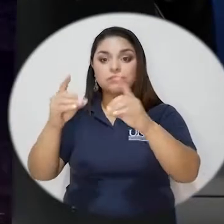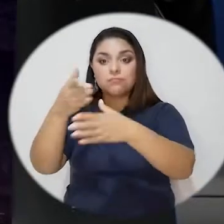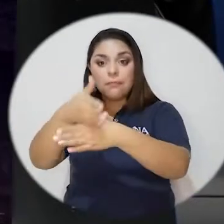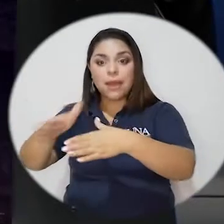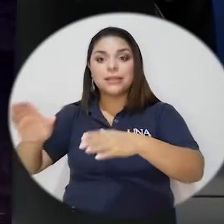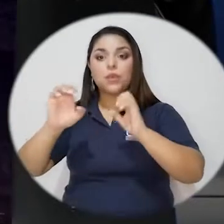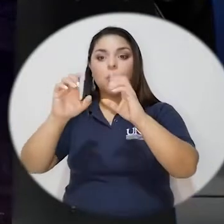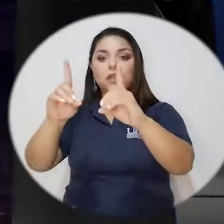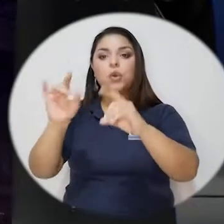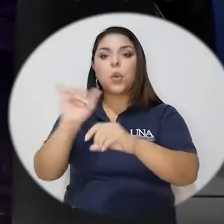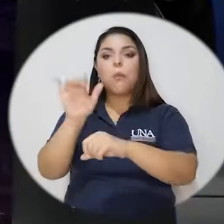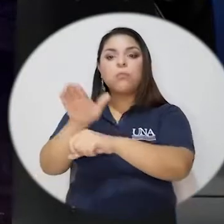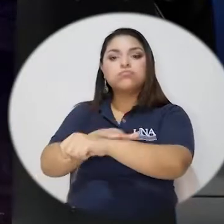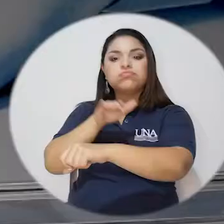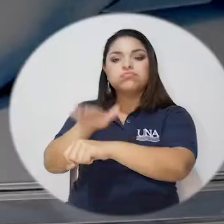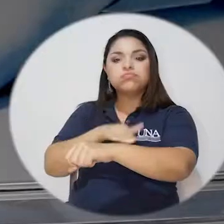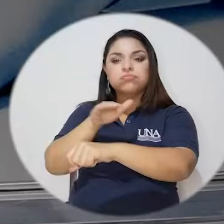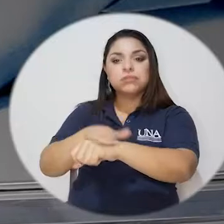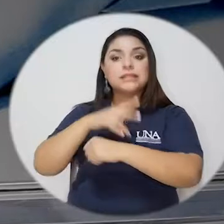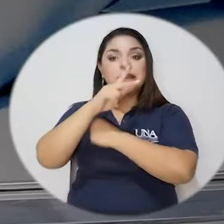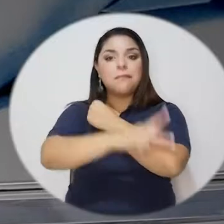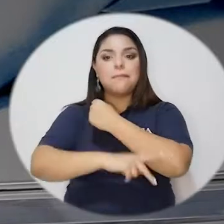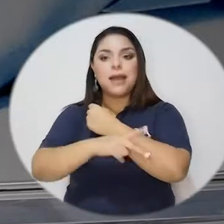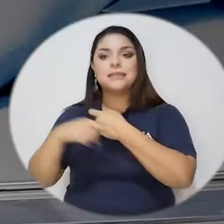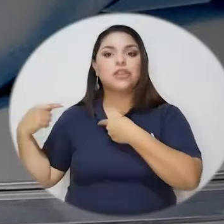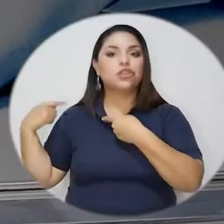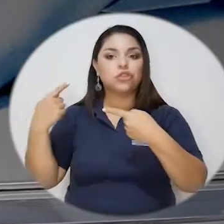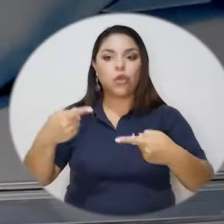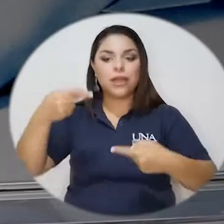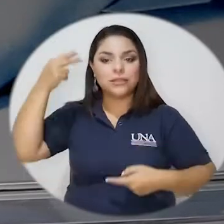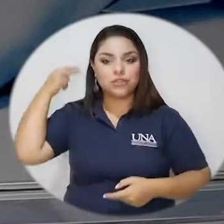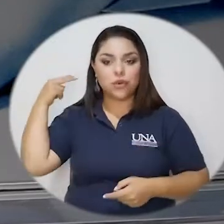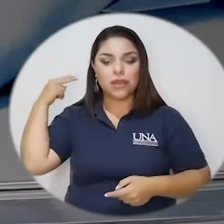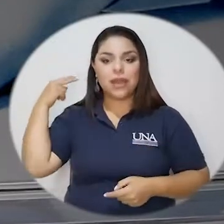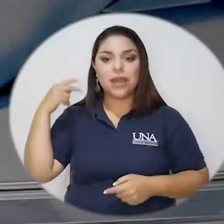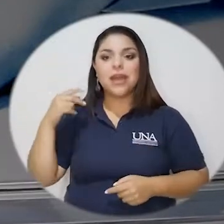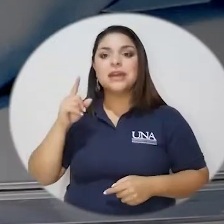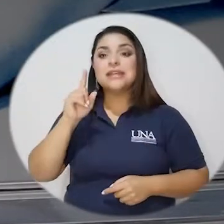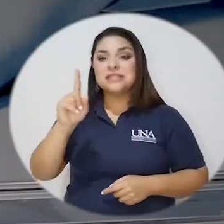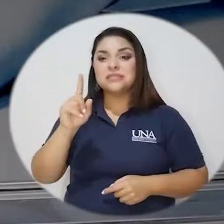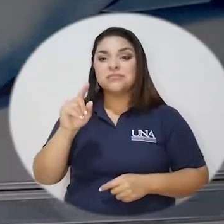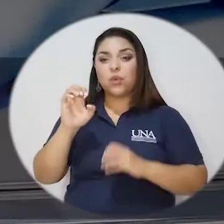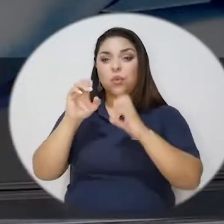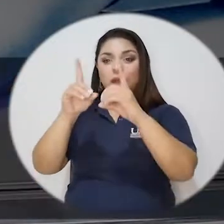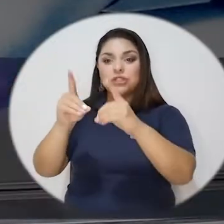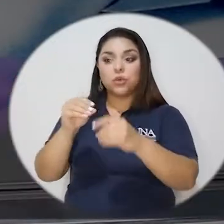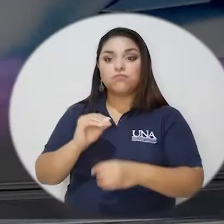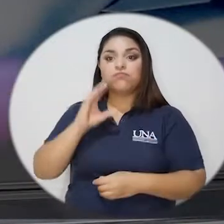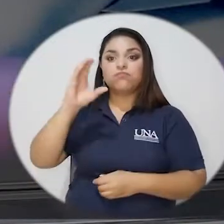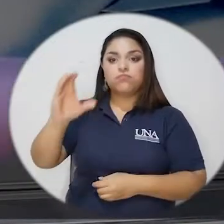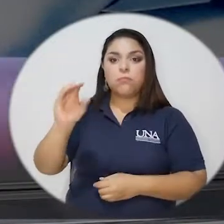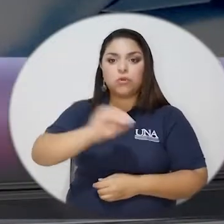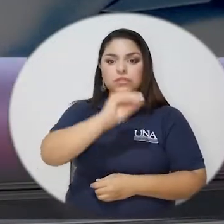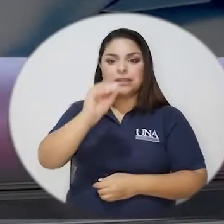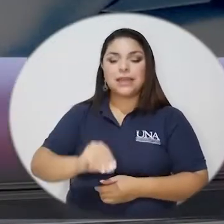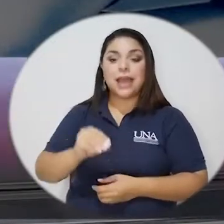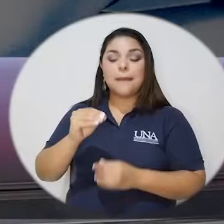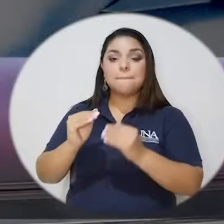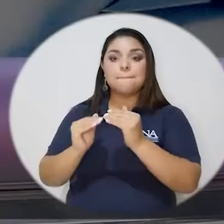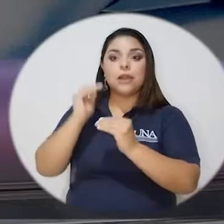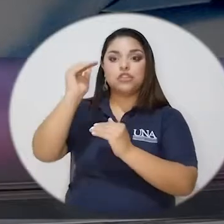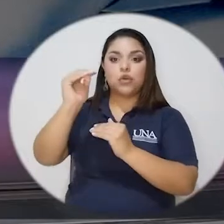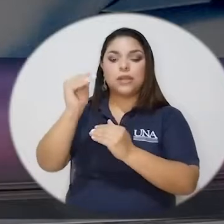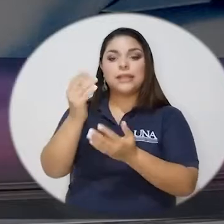educativo ha sido de alguna manera mimado en el país a lo largo de la historia. Es el que recibe un porcentaje